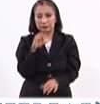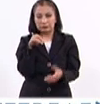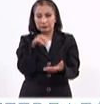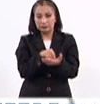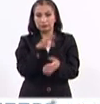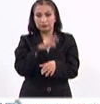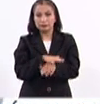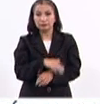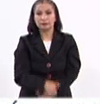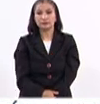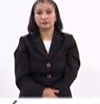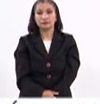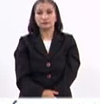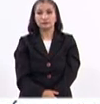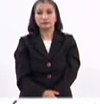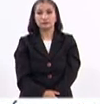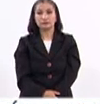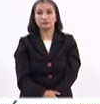agregar. Adelante.